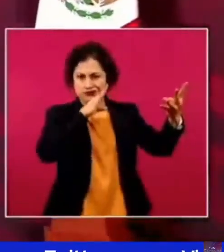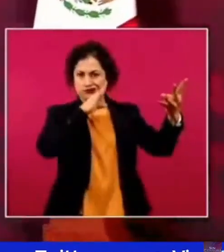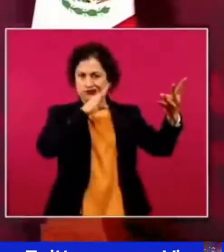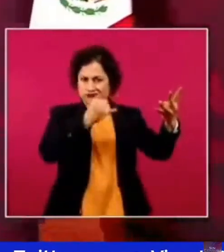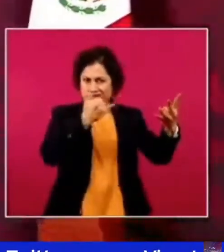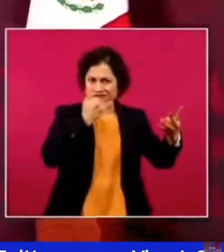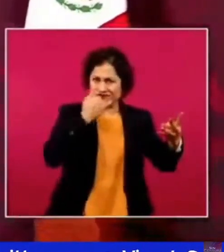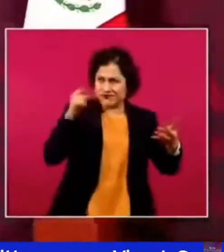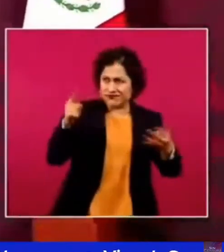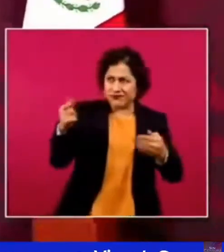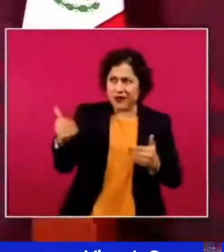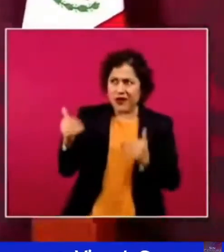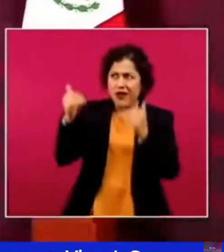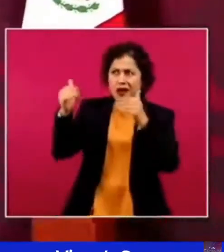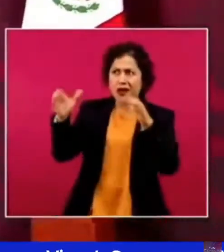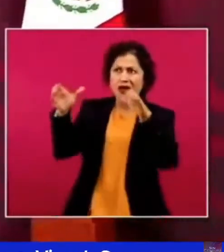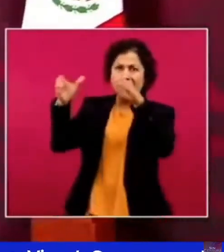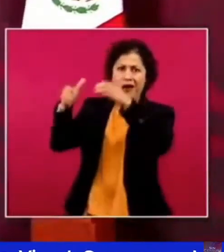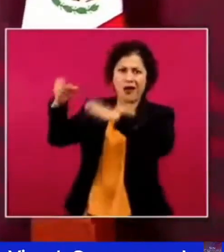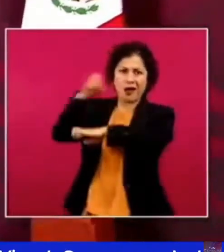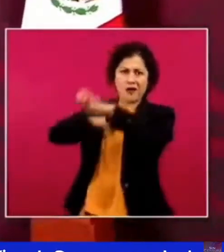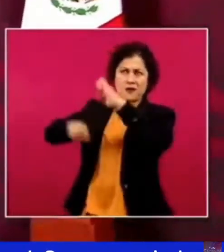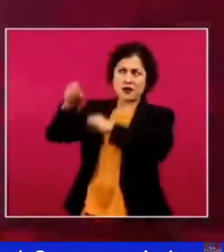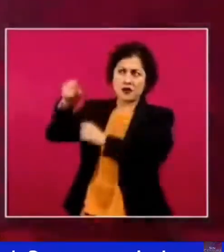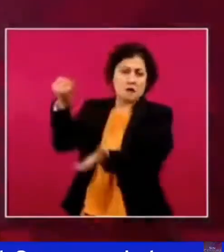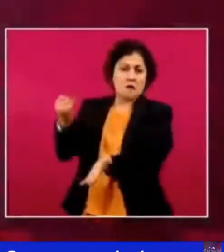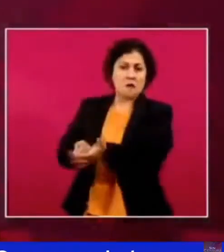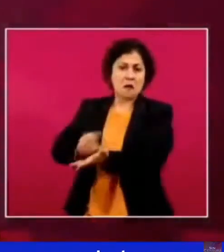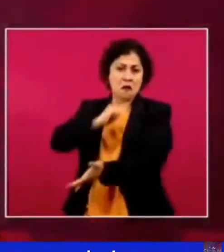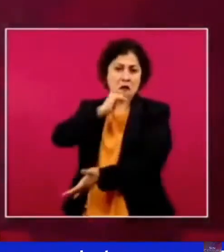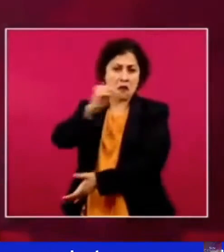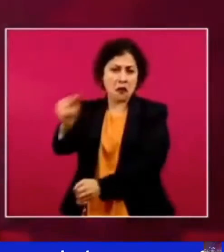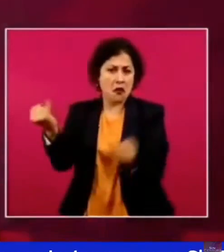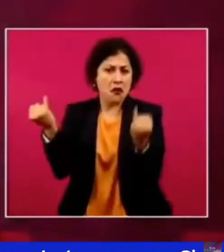Los grandes empresarios, los grandes